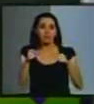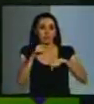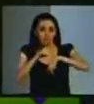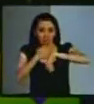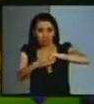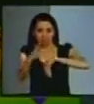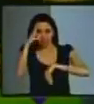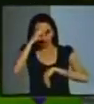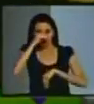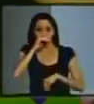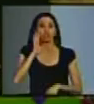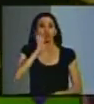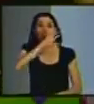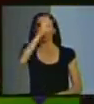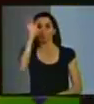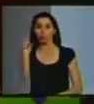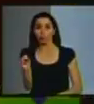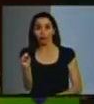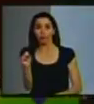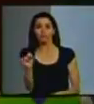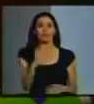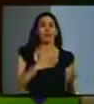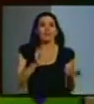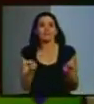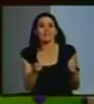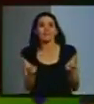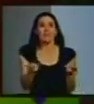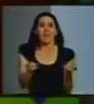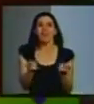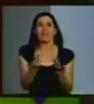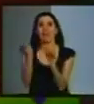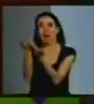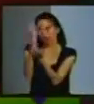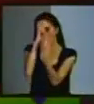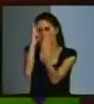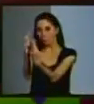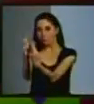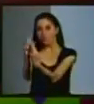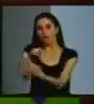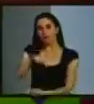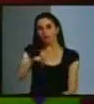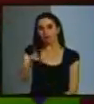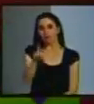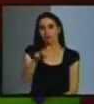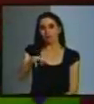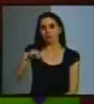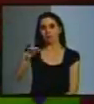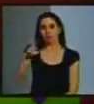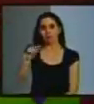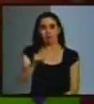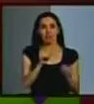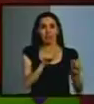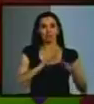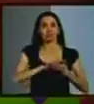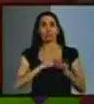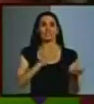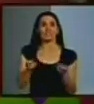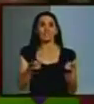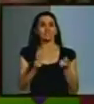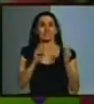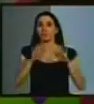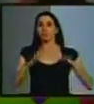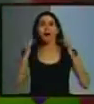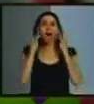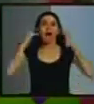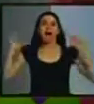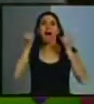entrada la noche acá en Sudáfrica, y para bailar, por supuesto, y rendir homenaje a Nelson Mandela. Esto es una fiesta que no para de